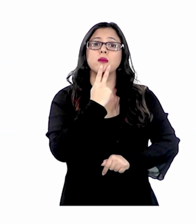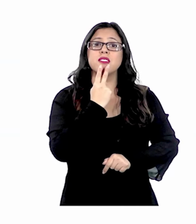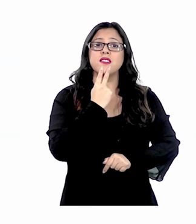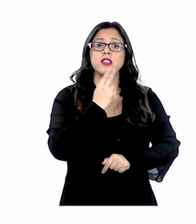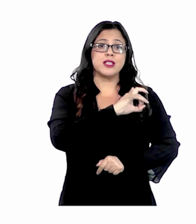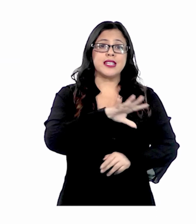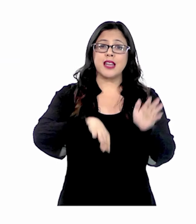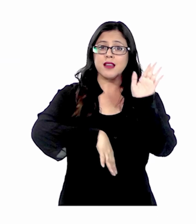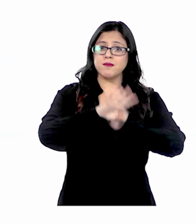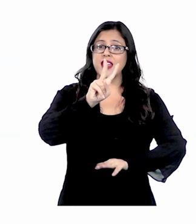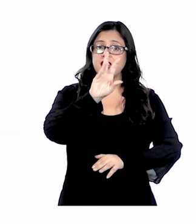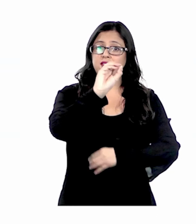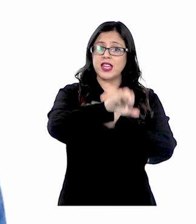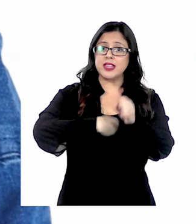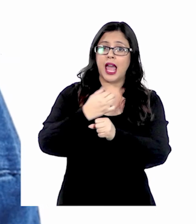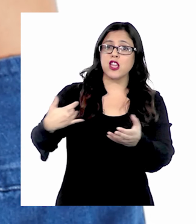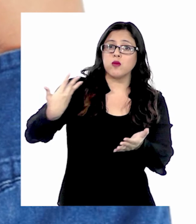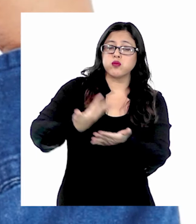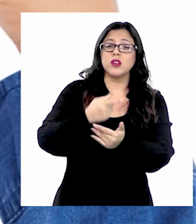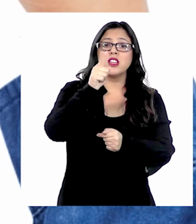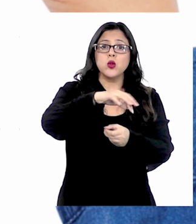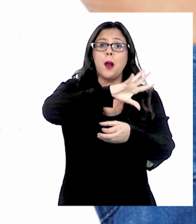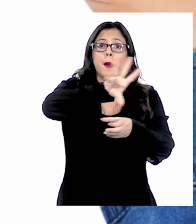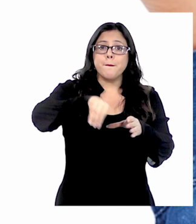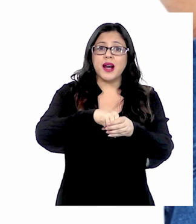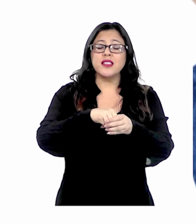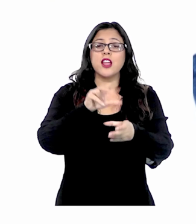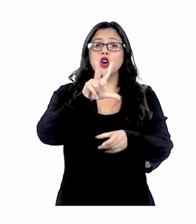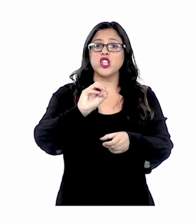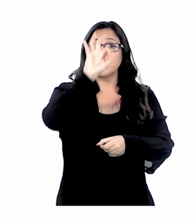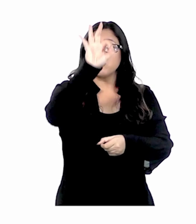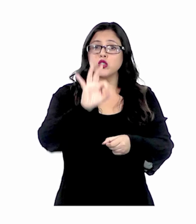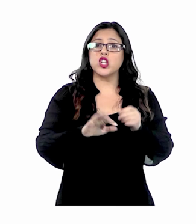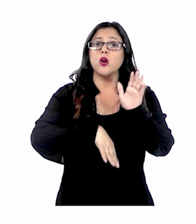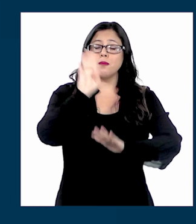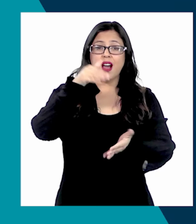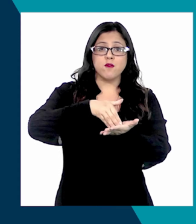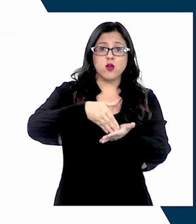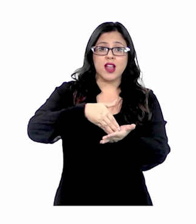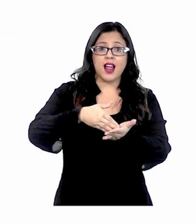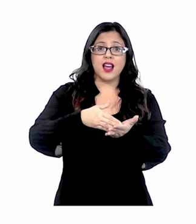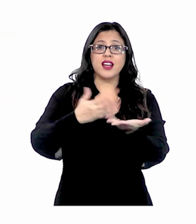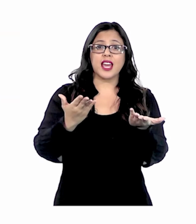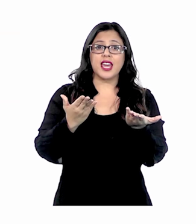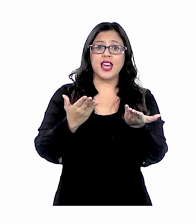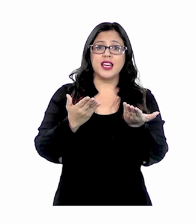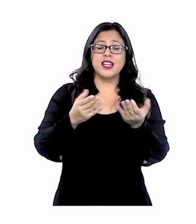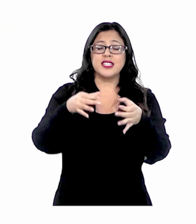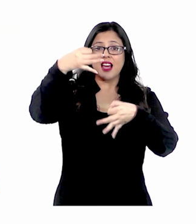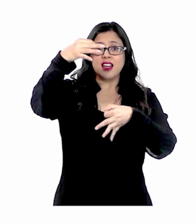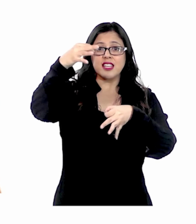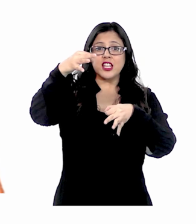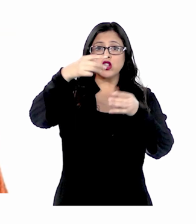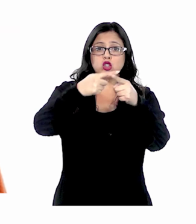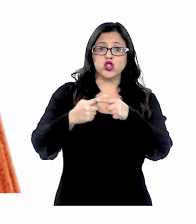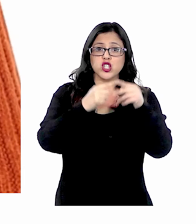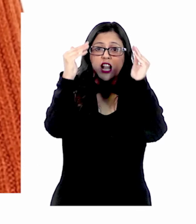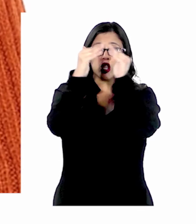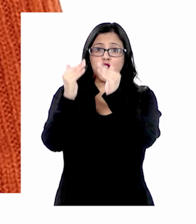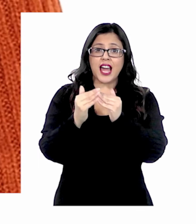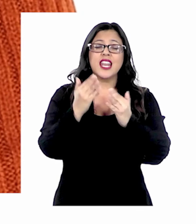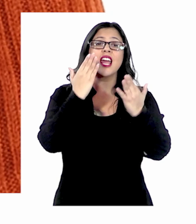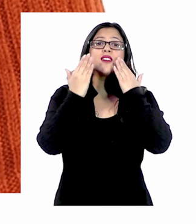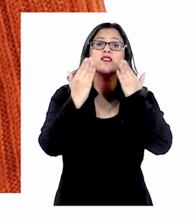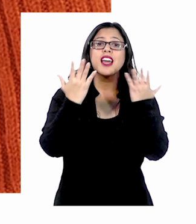más, han vivido en Chile por más de 20 años y son del 80% más vulnerable en el registro social de